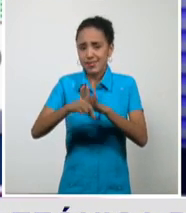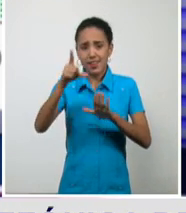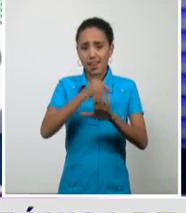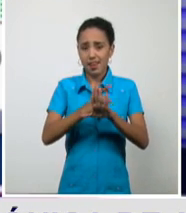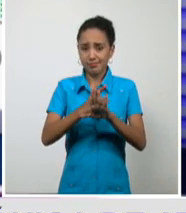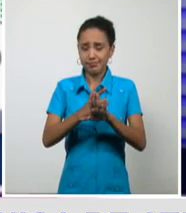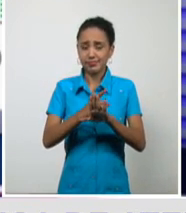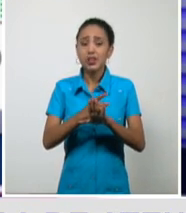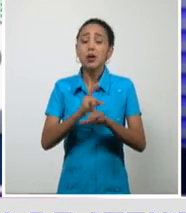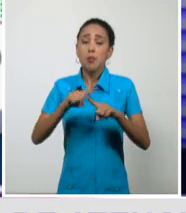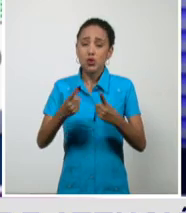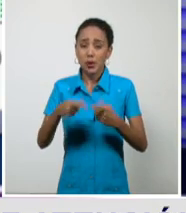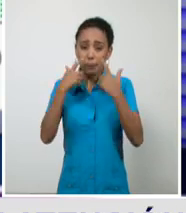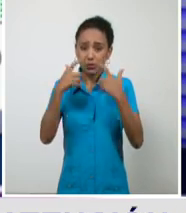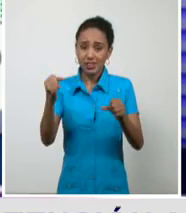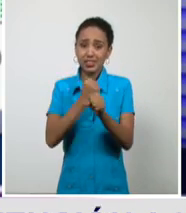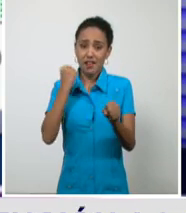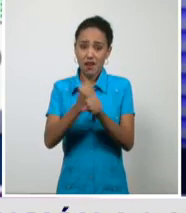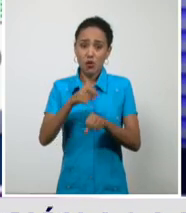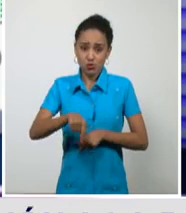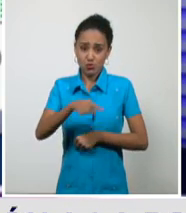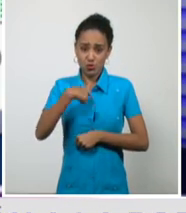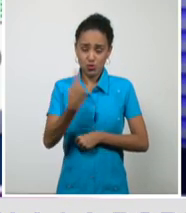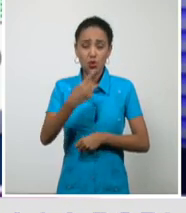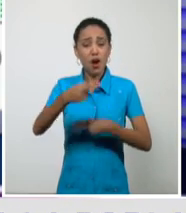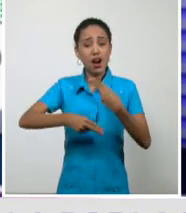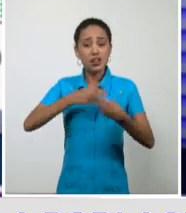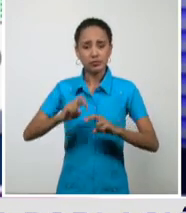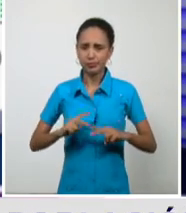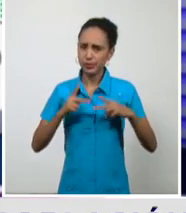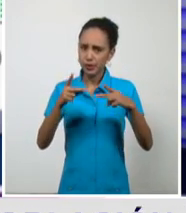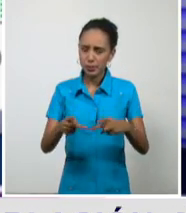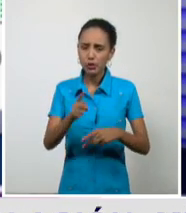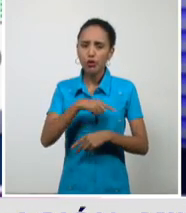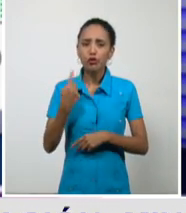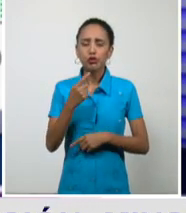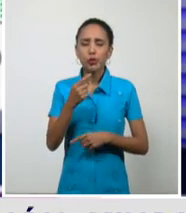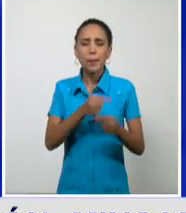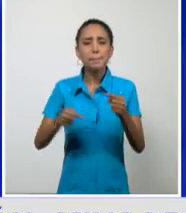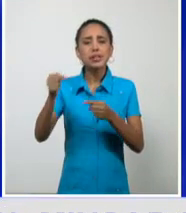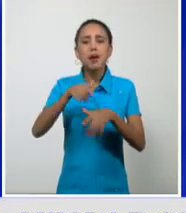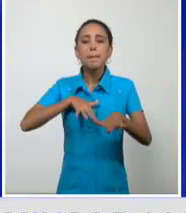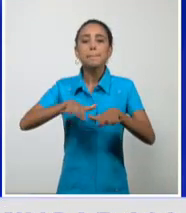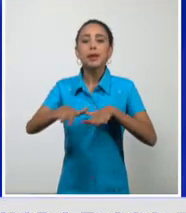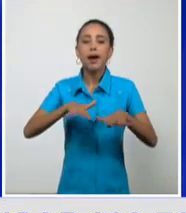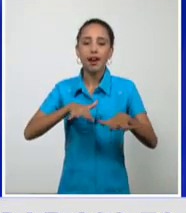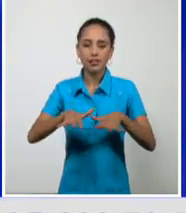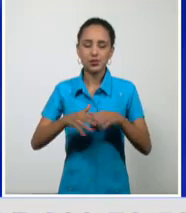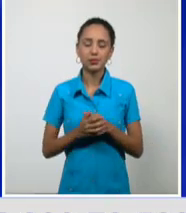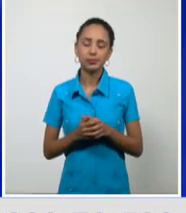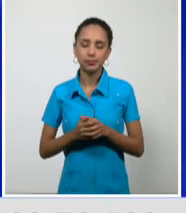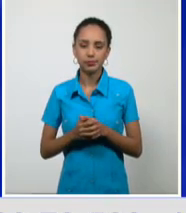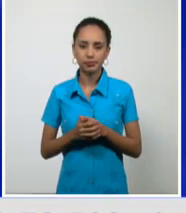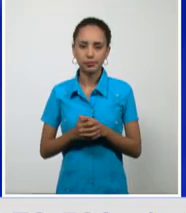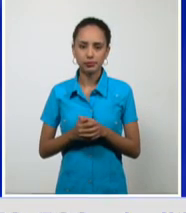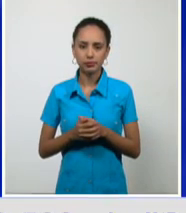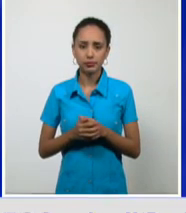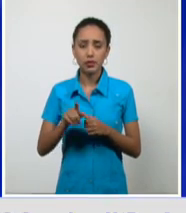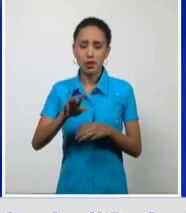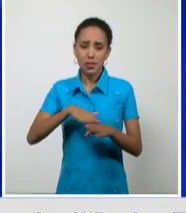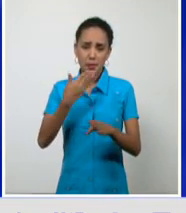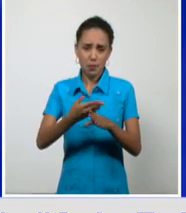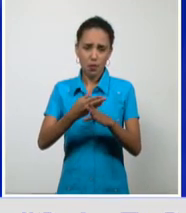que estamos haciendo en estos momentos, que vuelvo a decir, está dirigido en lo fundamental a la preparación. Bueno, profesor, conversaremos un poquito más